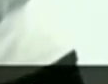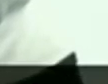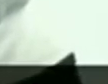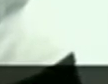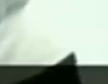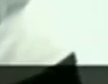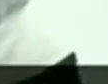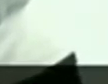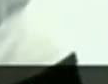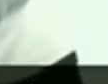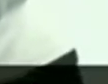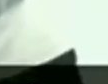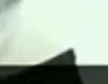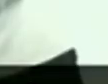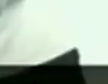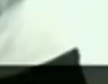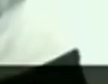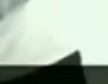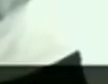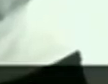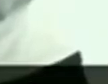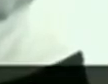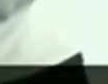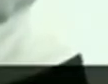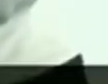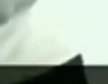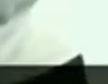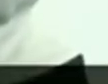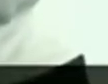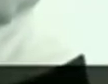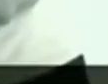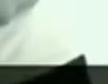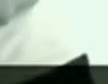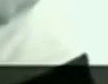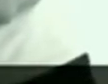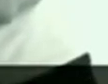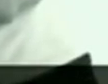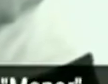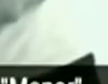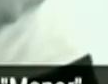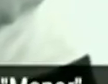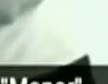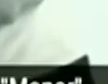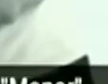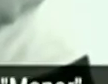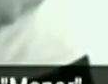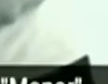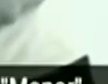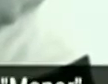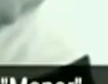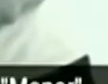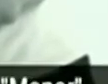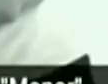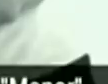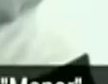esperándolo para llevarlo a Cúcuta. Cuando ya arribamos hacia Cúcuta, nosotros